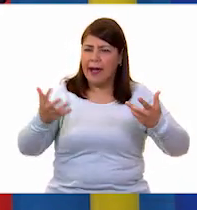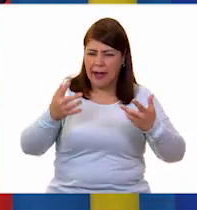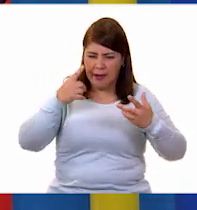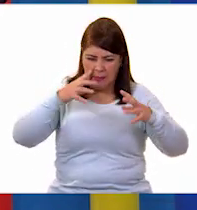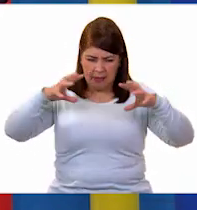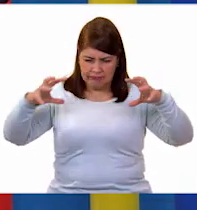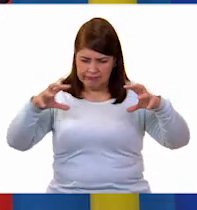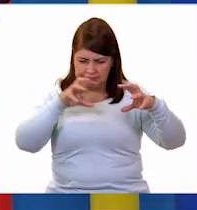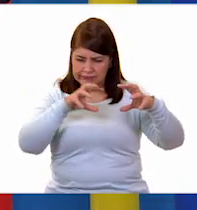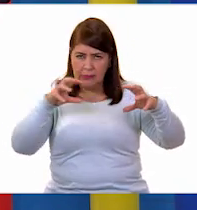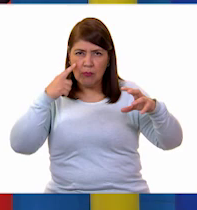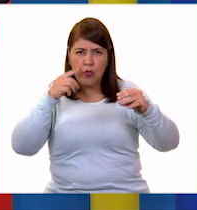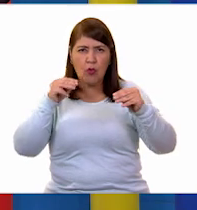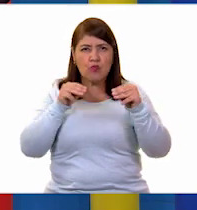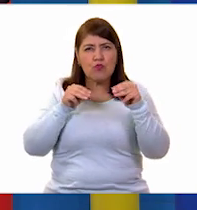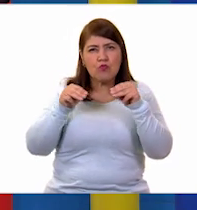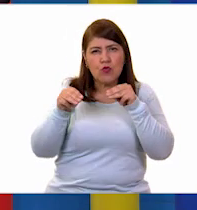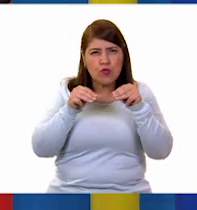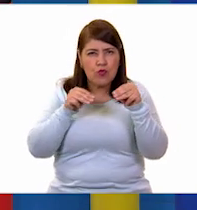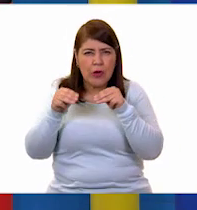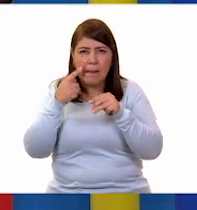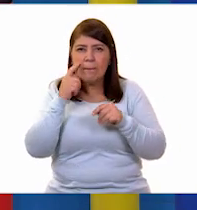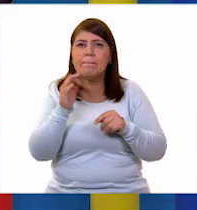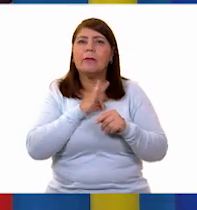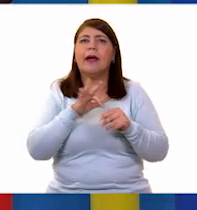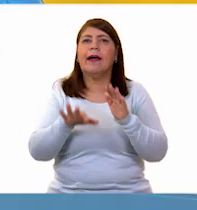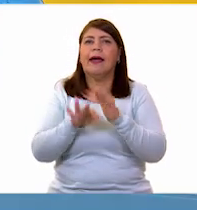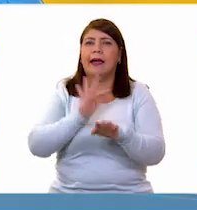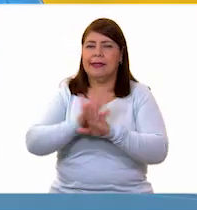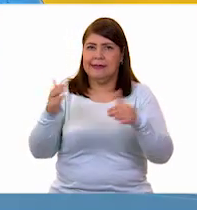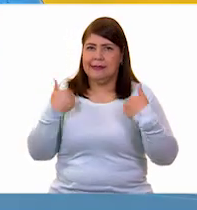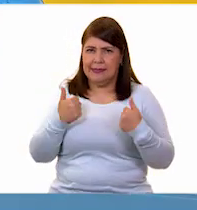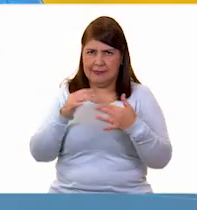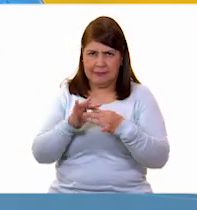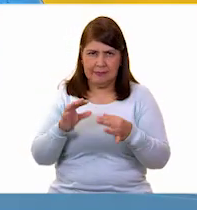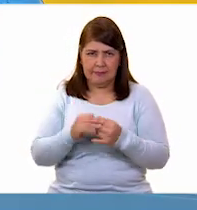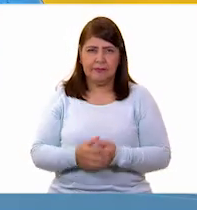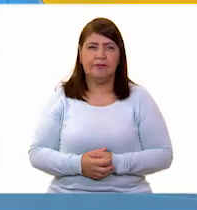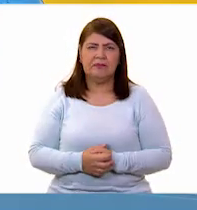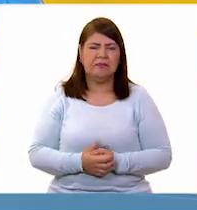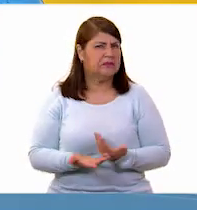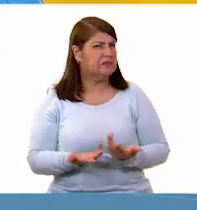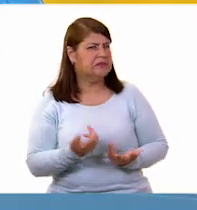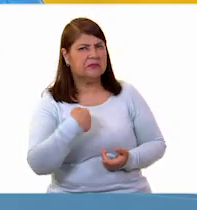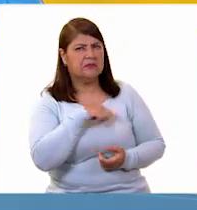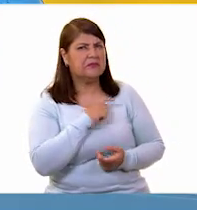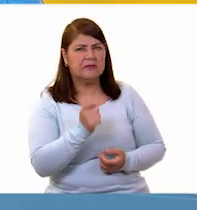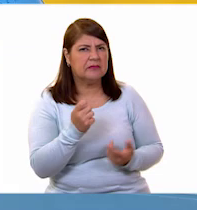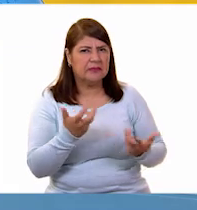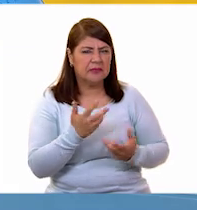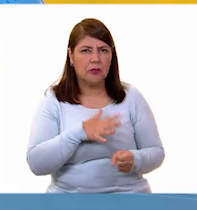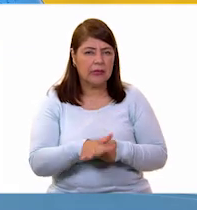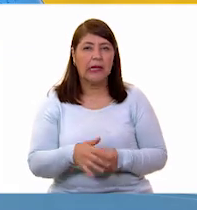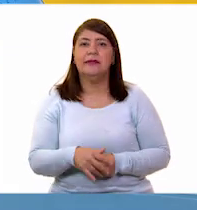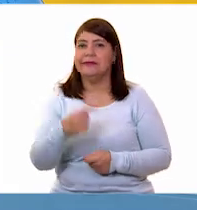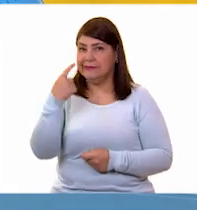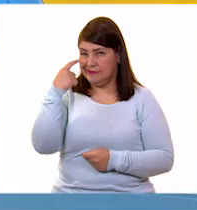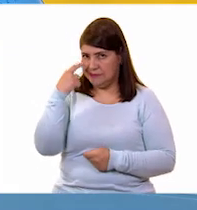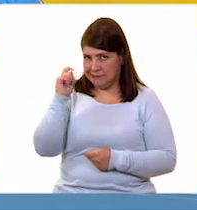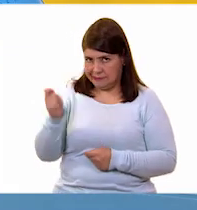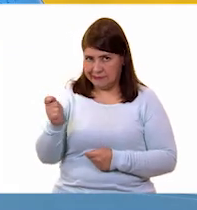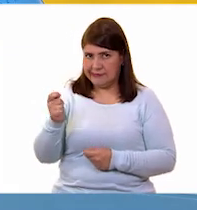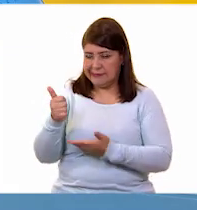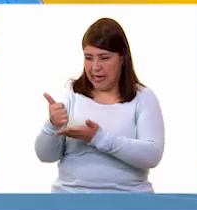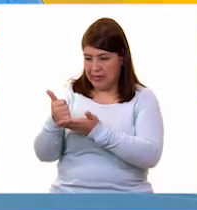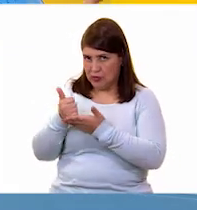modelo tridimensional para entender mejor lo expuesto? ¿Y qué vamos a hacer entonces? Mira, María, ¿me ayudas a tomar